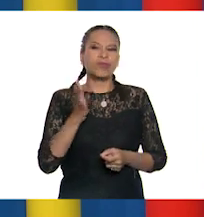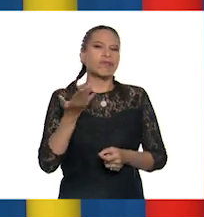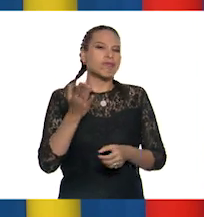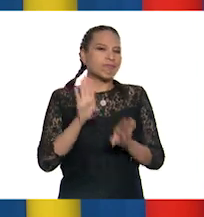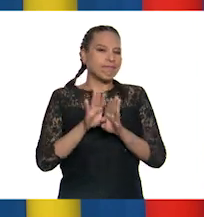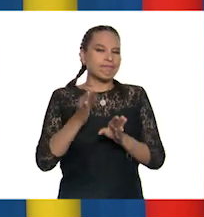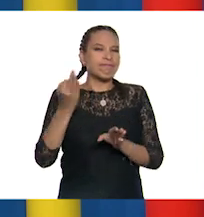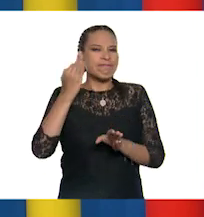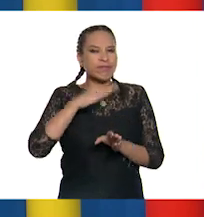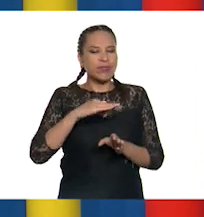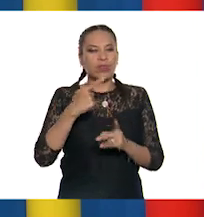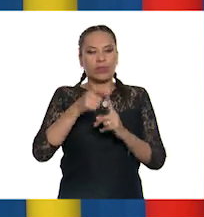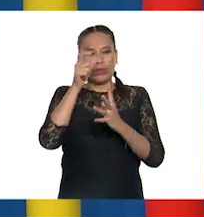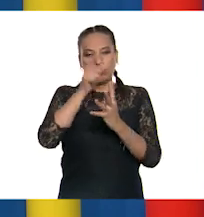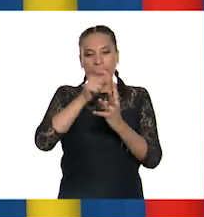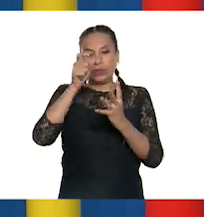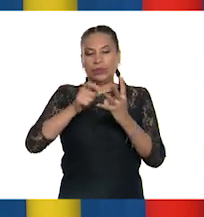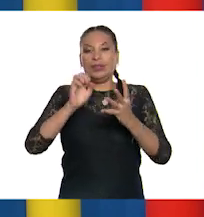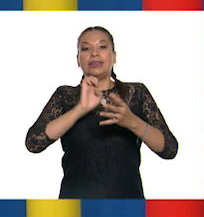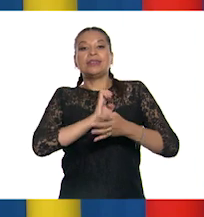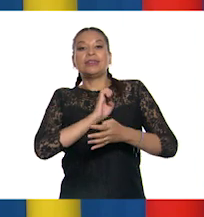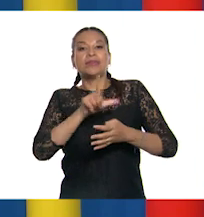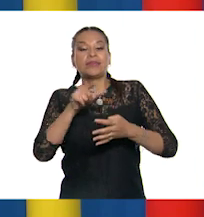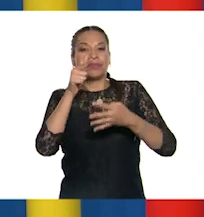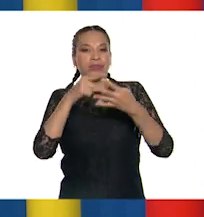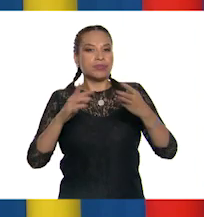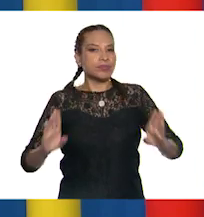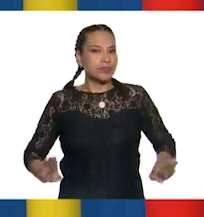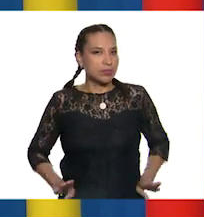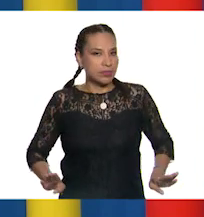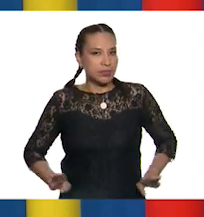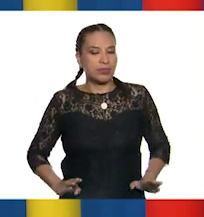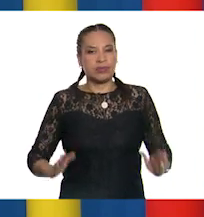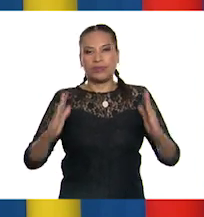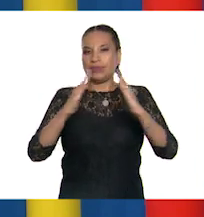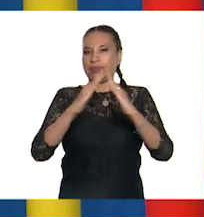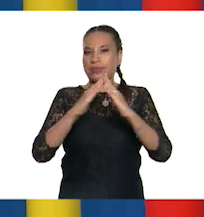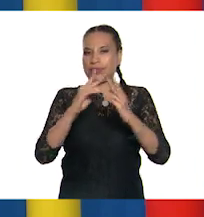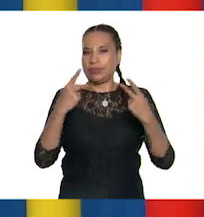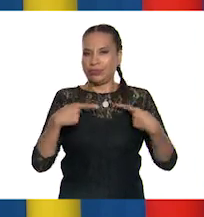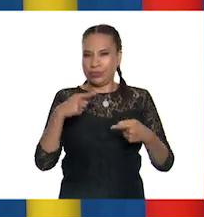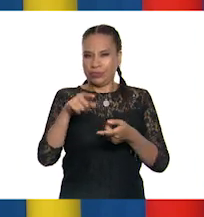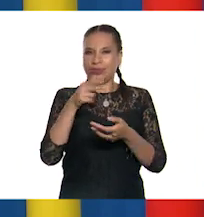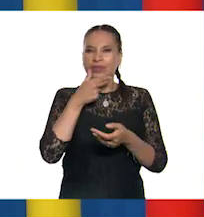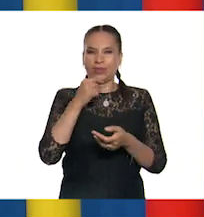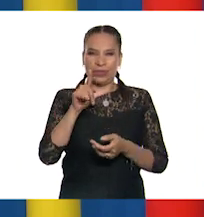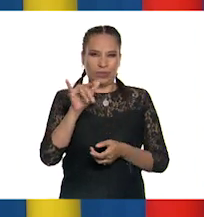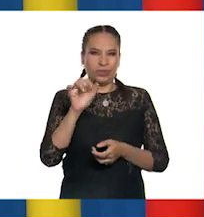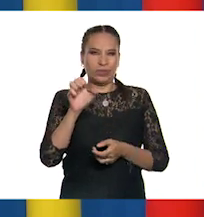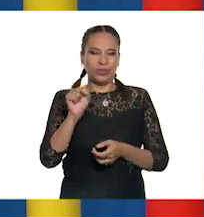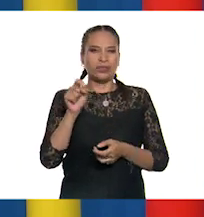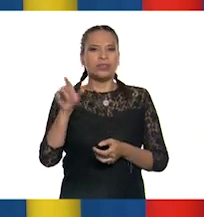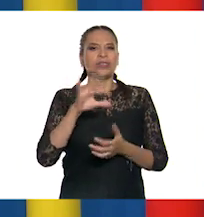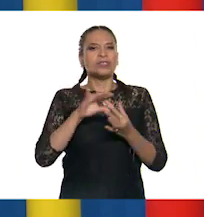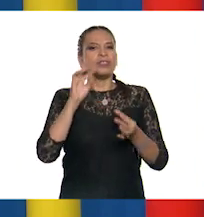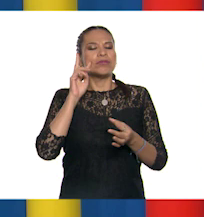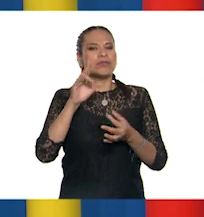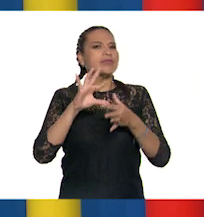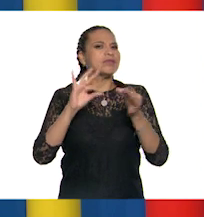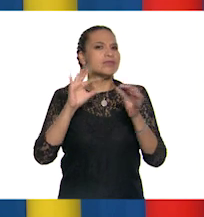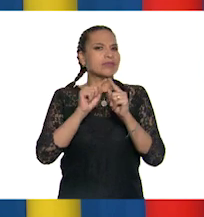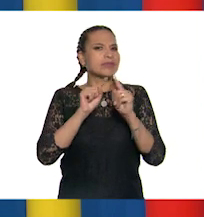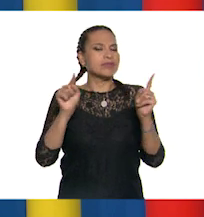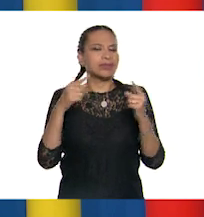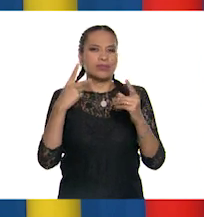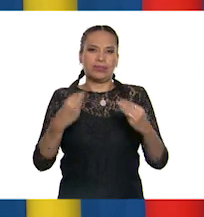¿eh? Y aspectos tan específicos como las características de la casa del protagonista, los cuales le permiten subrayar